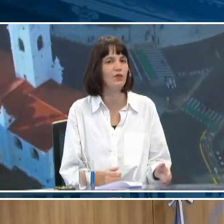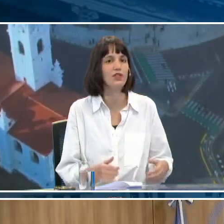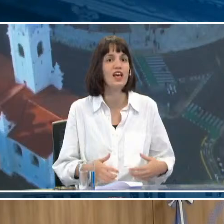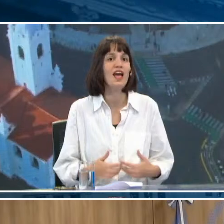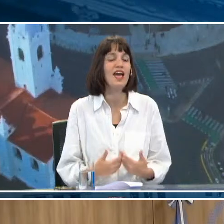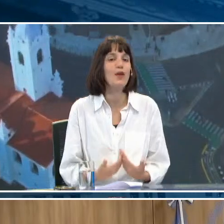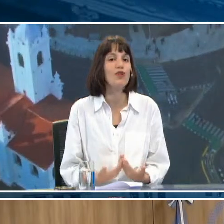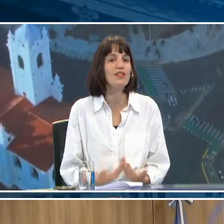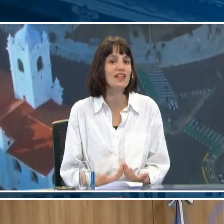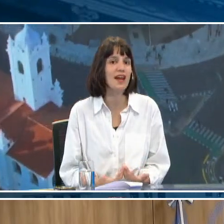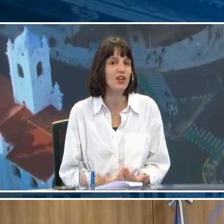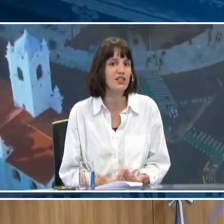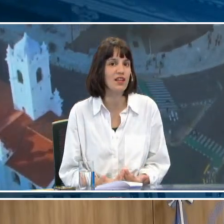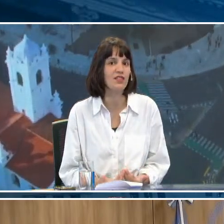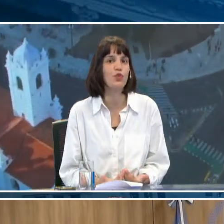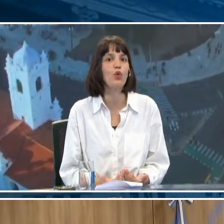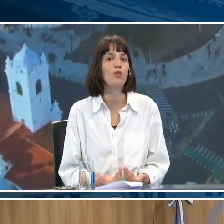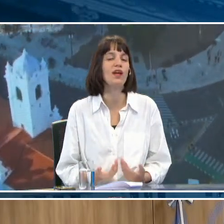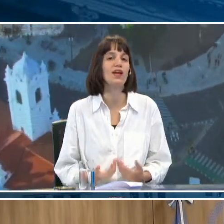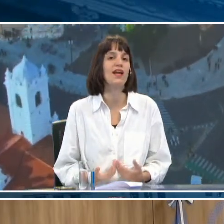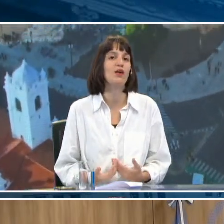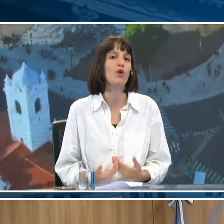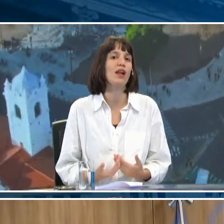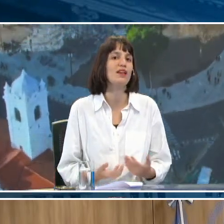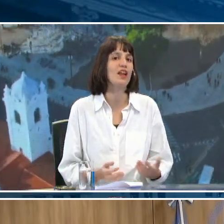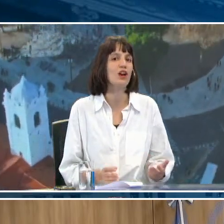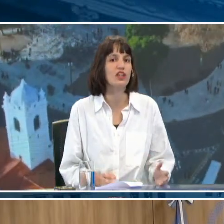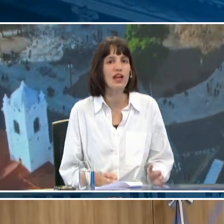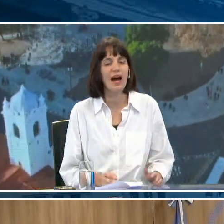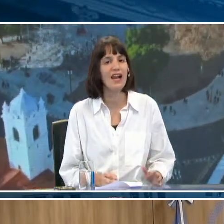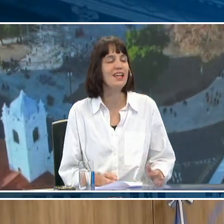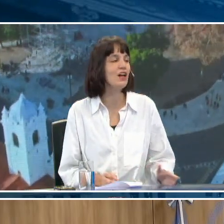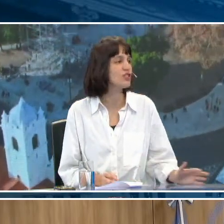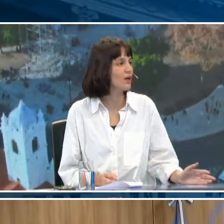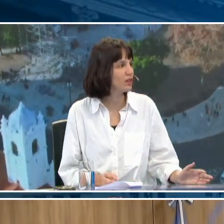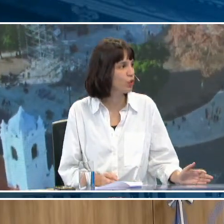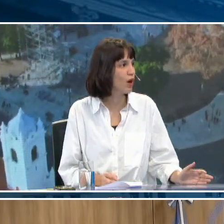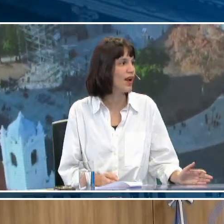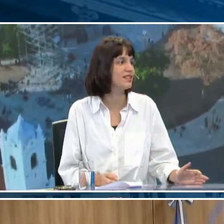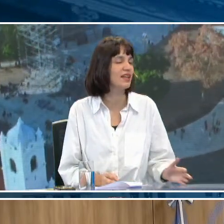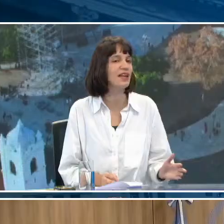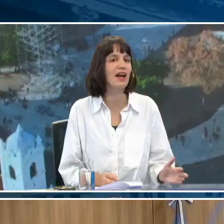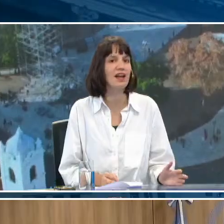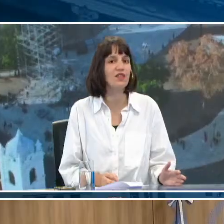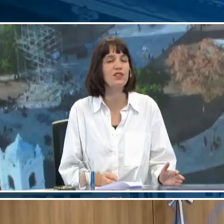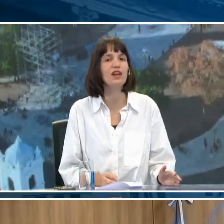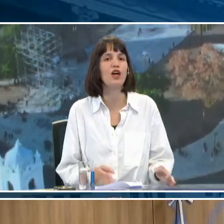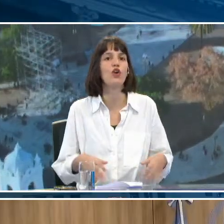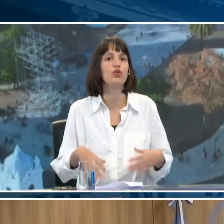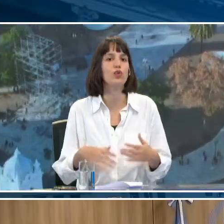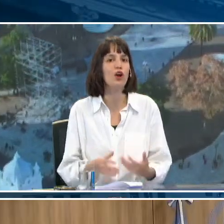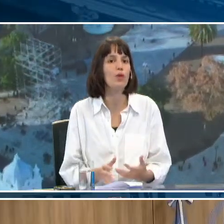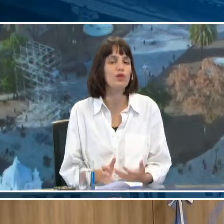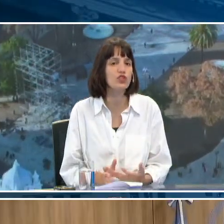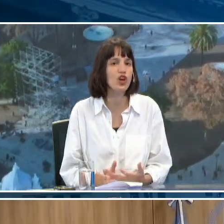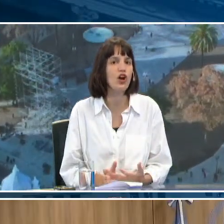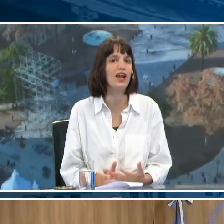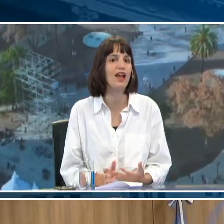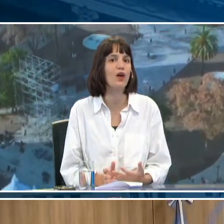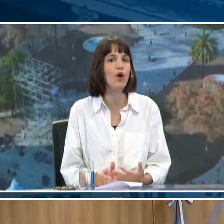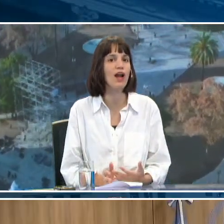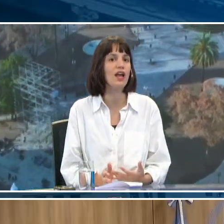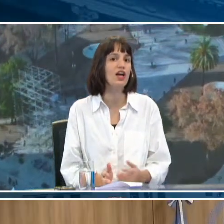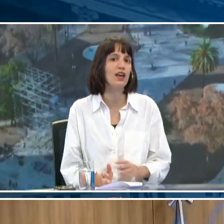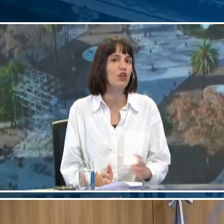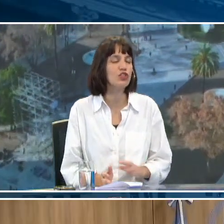gobierno. Entonces, en un escenario de incertidumbre en el cual ni los aliados habituales estarían garantizados con una comisión en